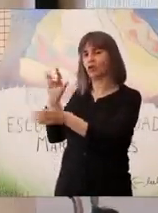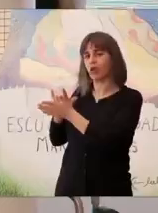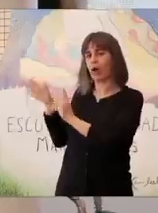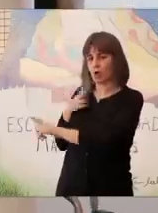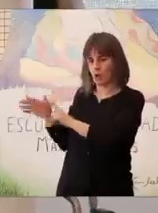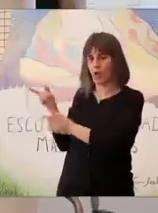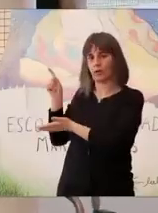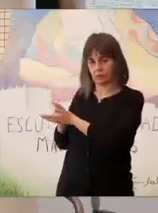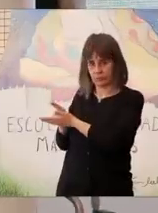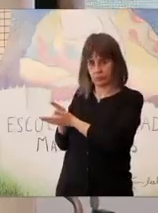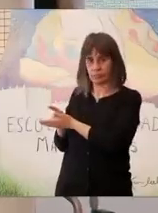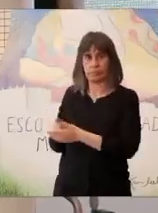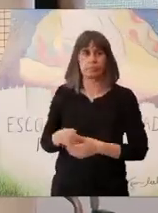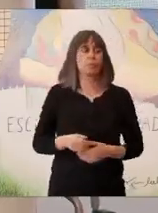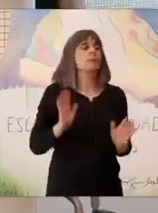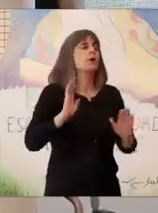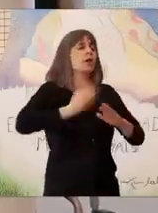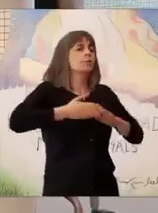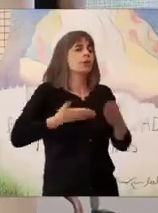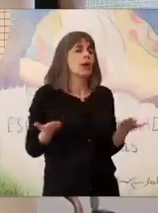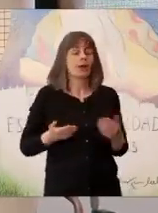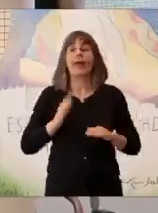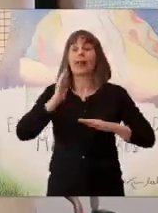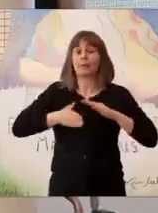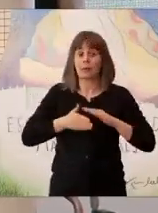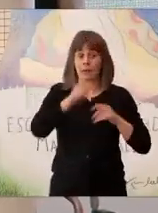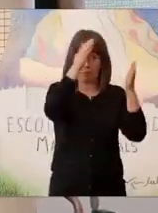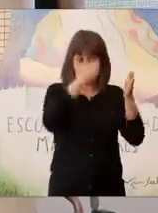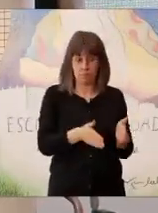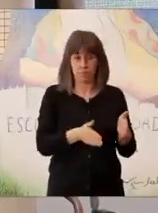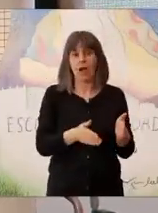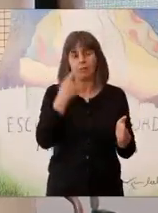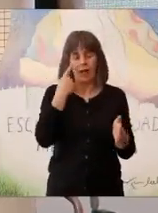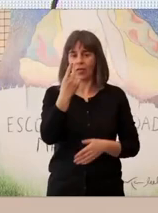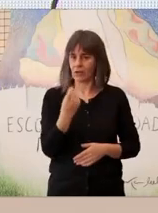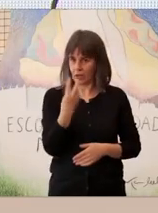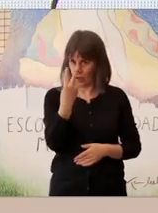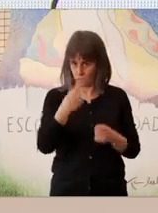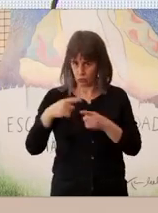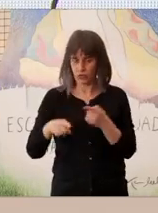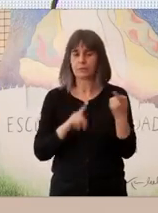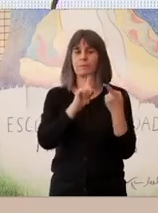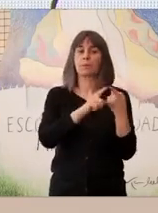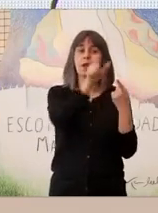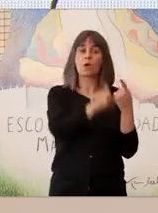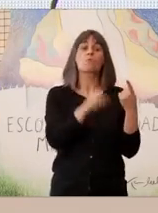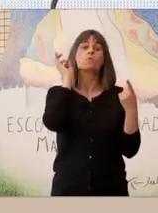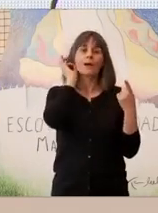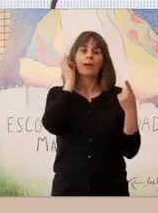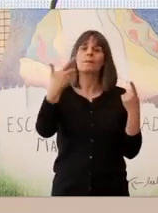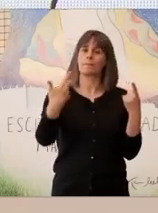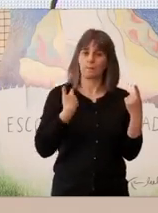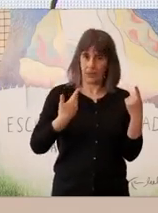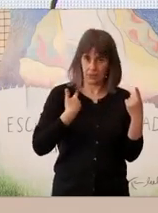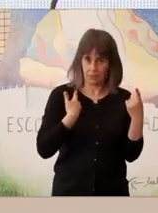instrucción. El límite es que esa señora, se requieren dos presupuestos. Que la señora sea víctima, no se le puede